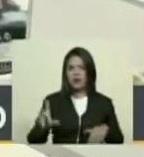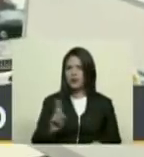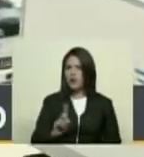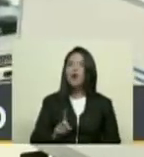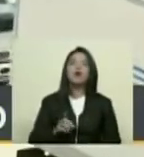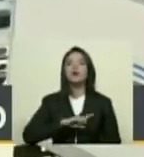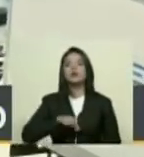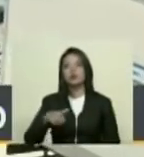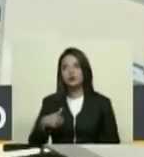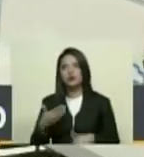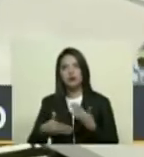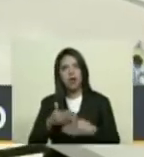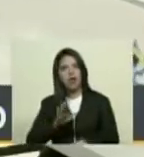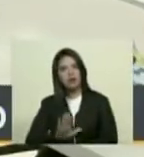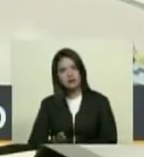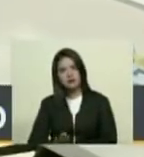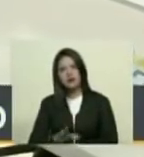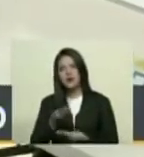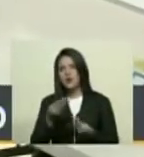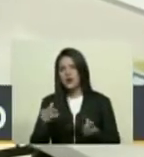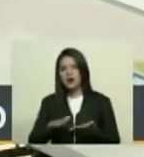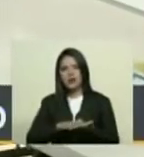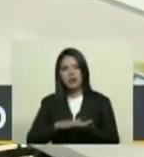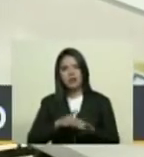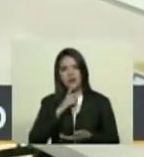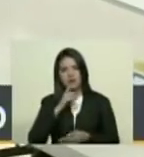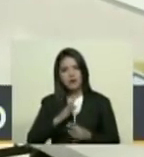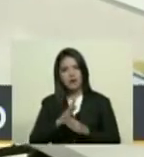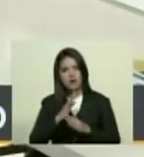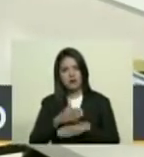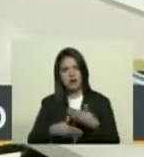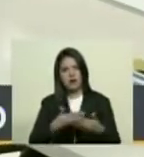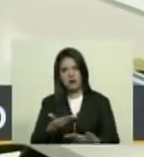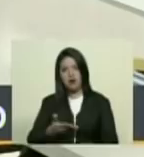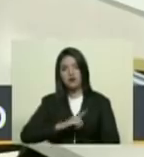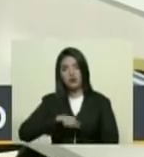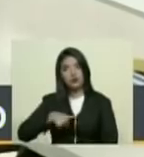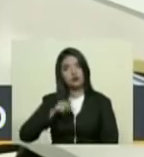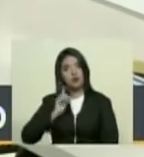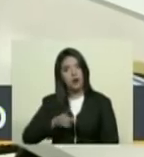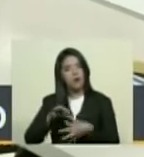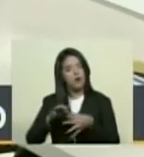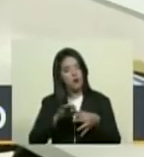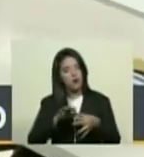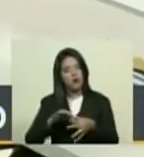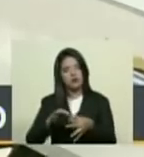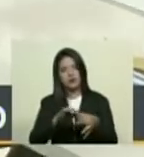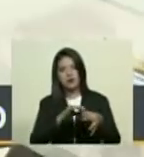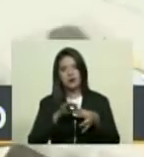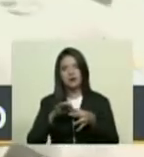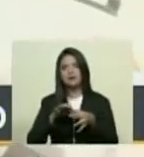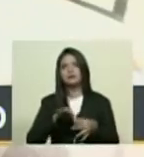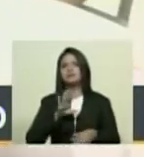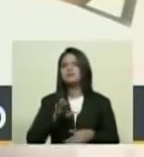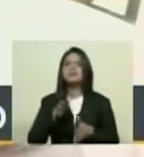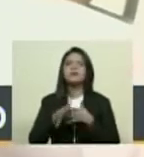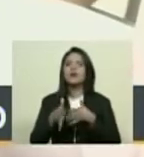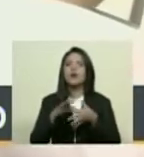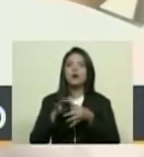vamos nosotros a salir de las dificultades. Tenemos que unirnos todos, y parte de la